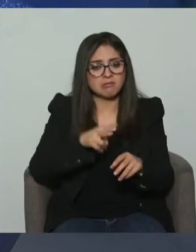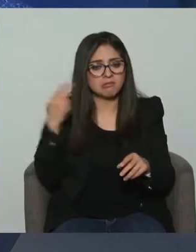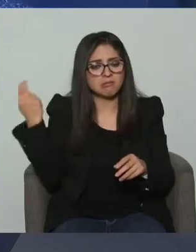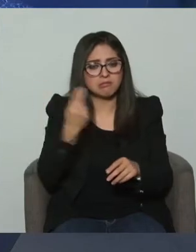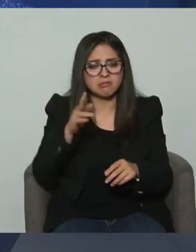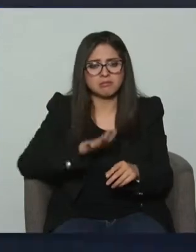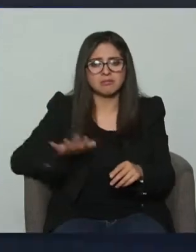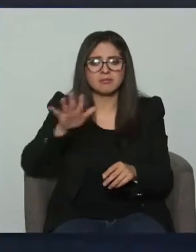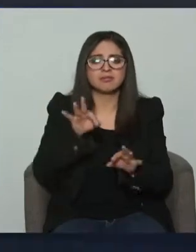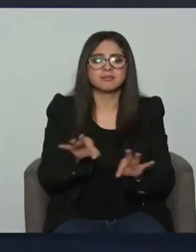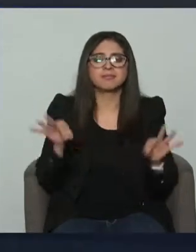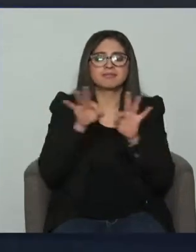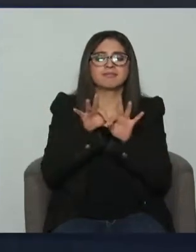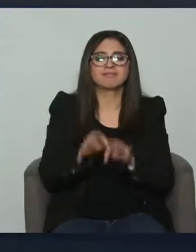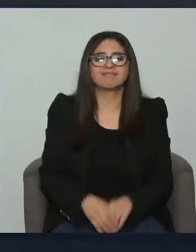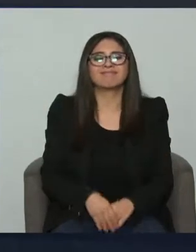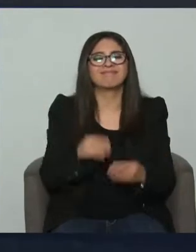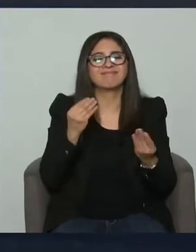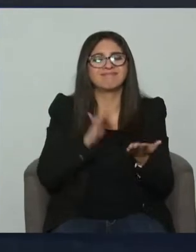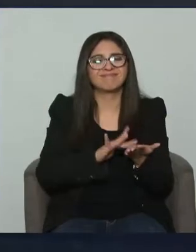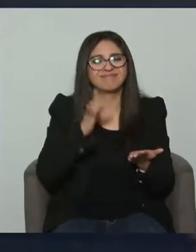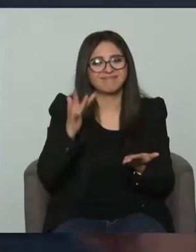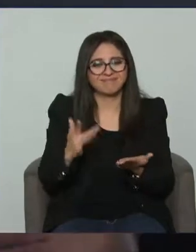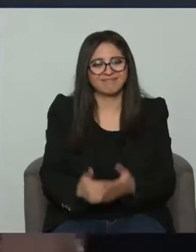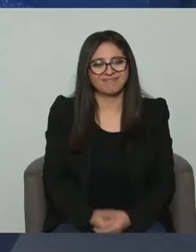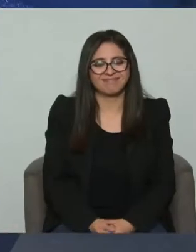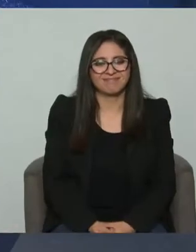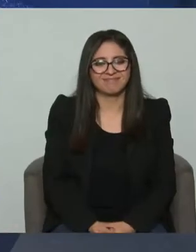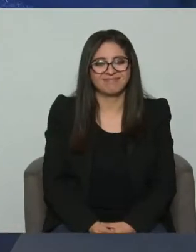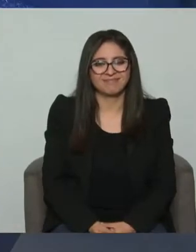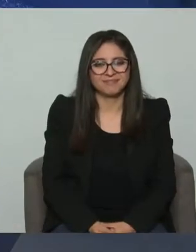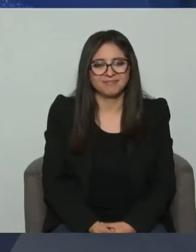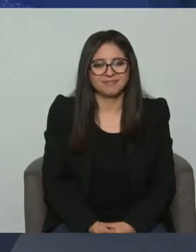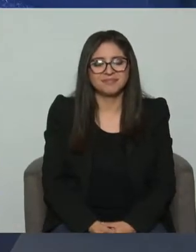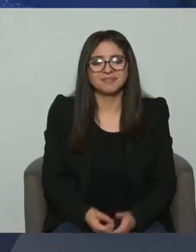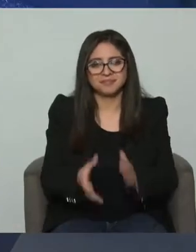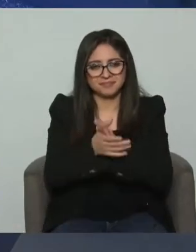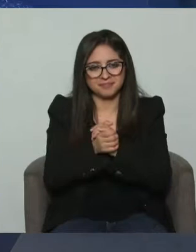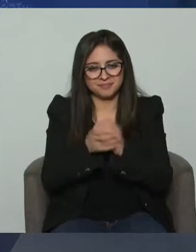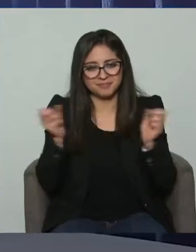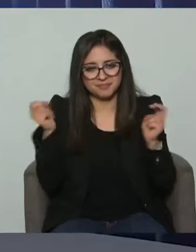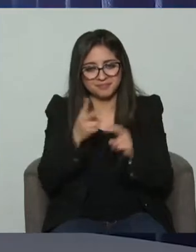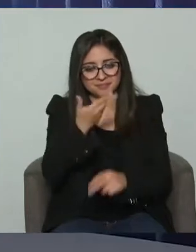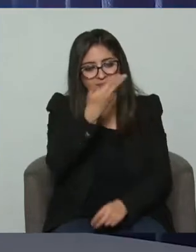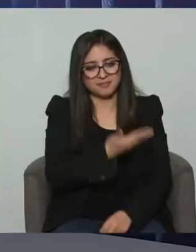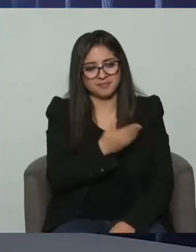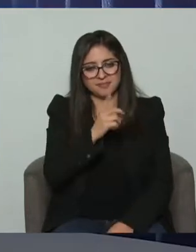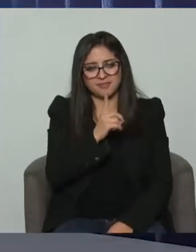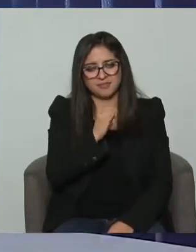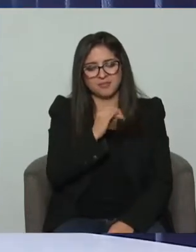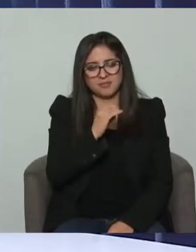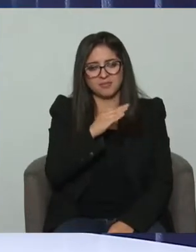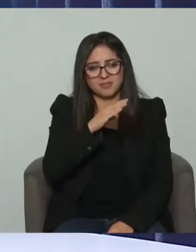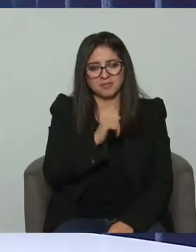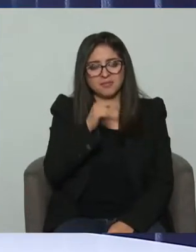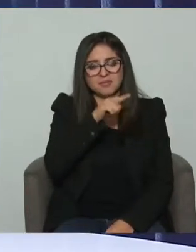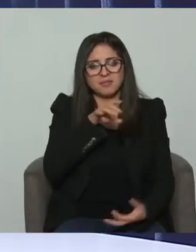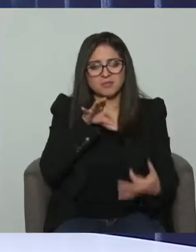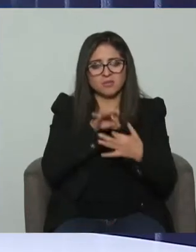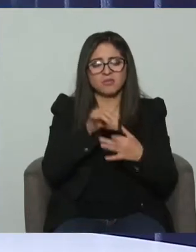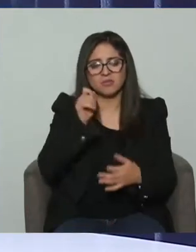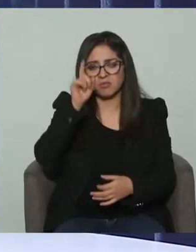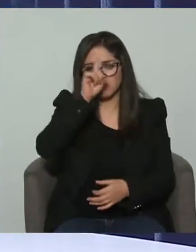primer compromiso de la 4T sería precisamente acudir a esta reunión de CIPINA, pues para que juntos se aborde lo que se necesita, lo que